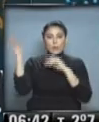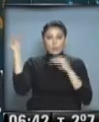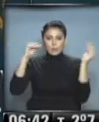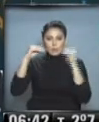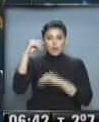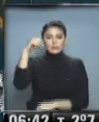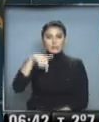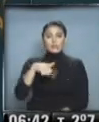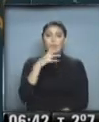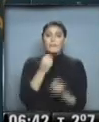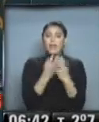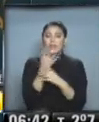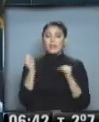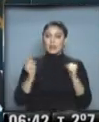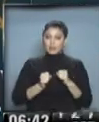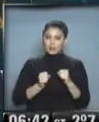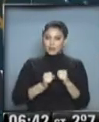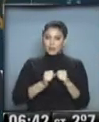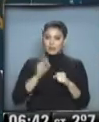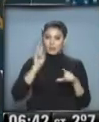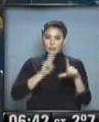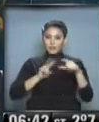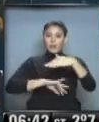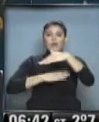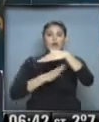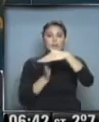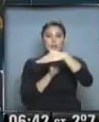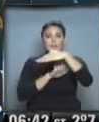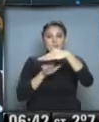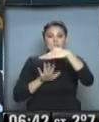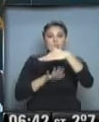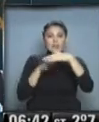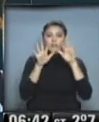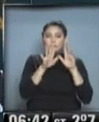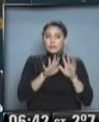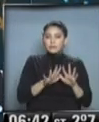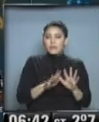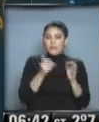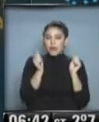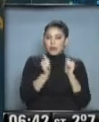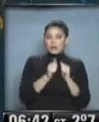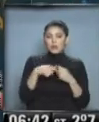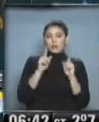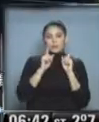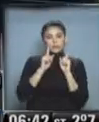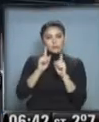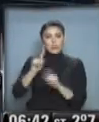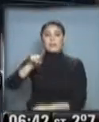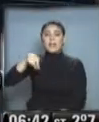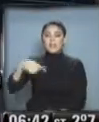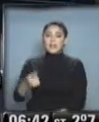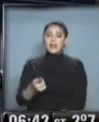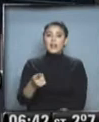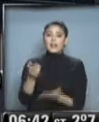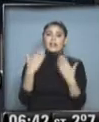día de hoy. La mañana sigue muy fría a lo largo de la región cordillerana con heladas intensas. Estas condiciones se van a mantener también mañana.